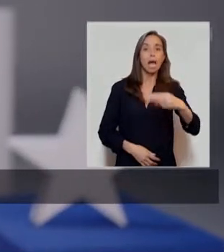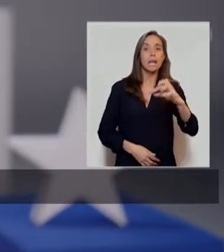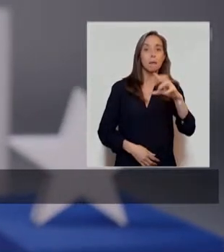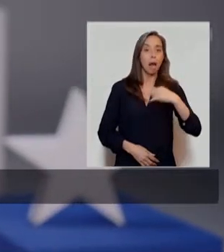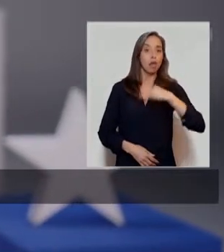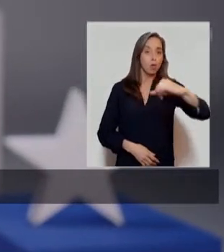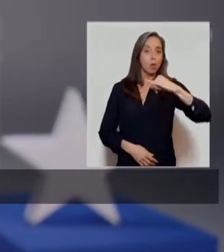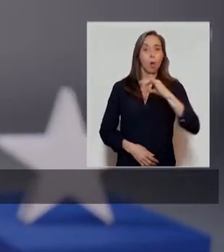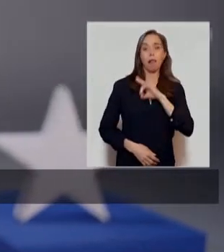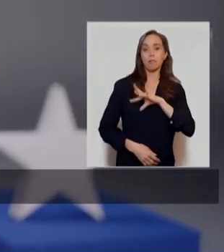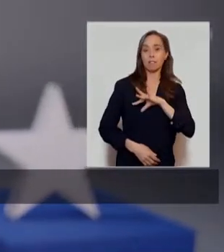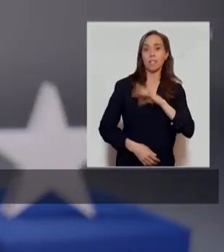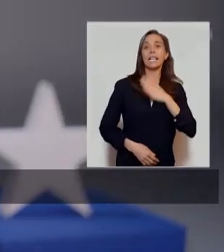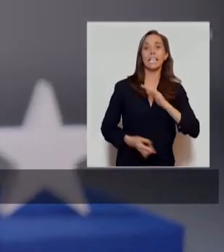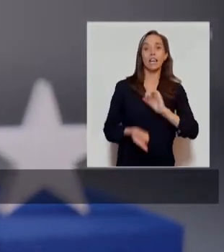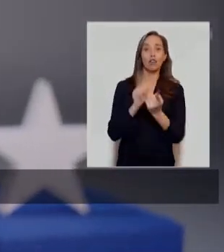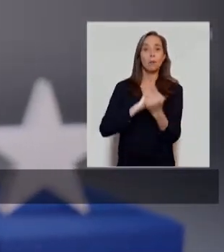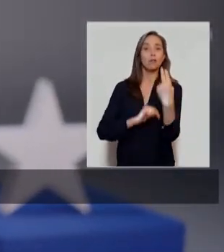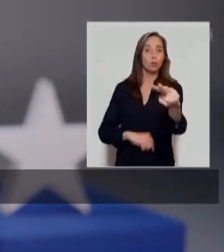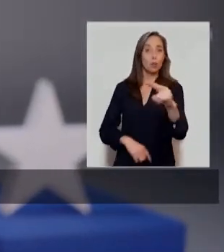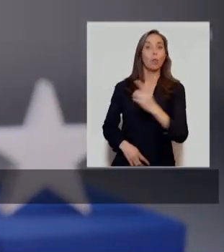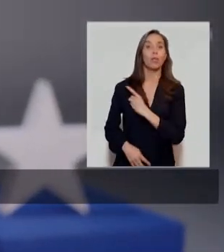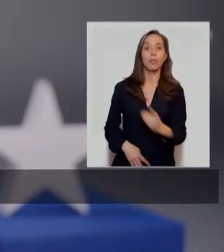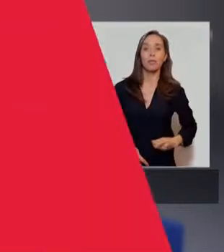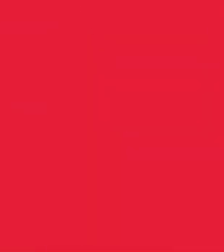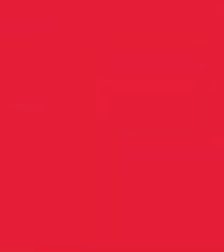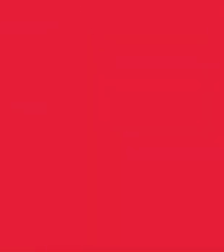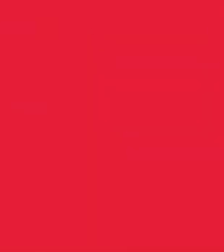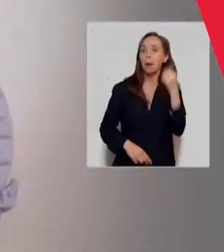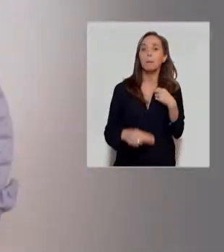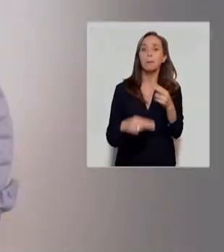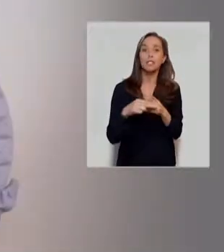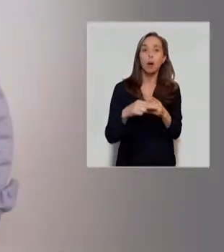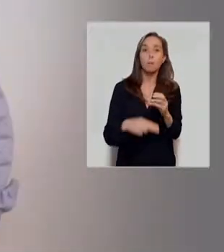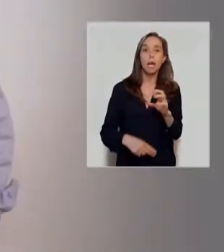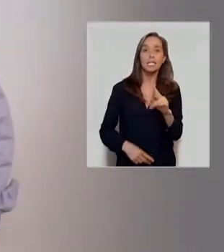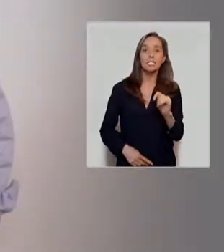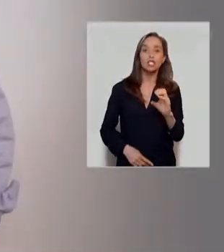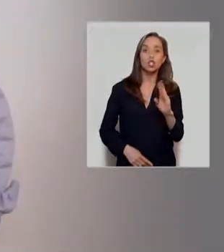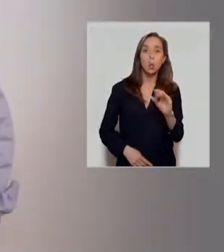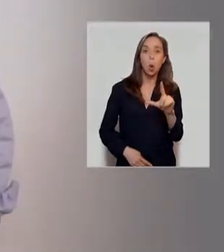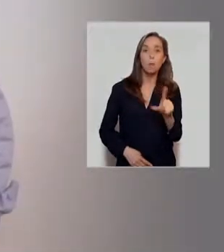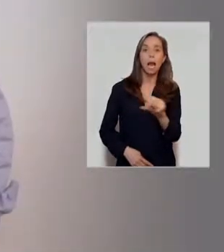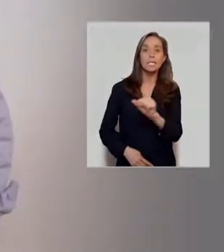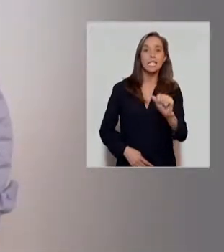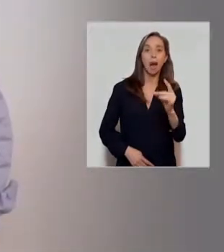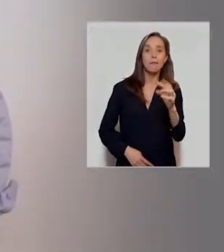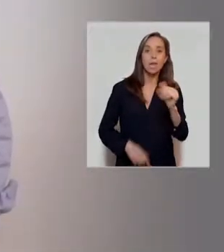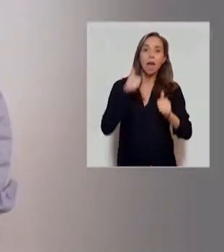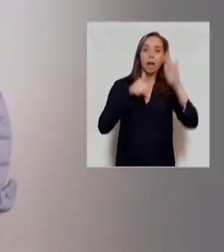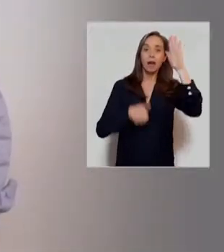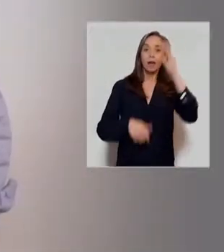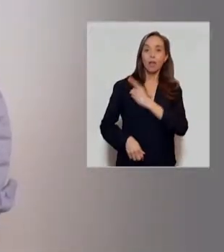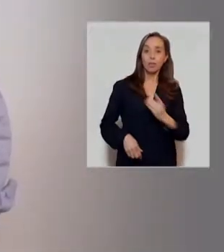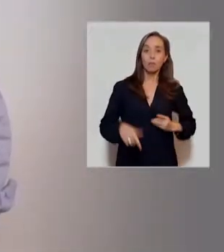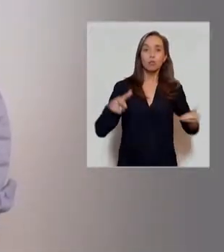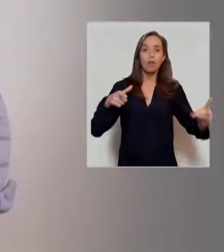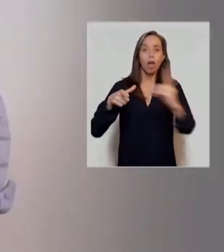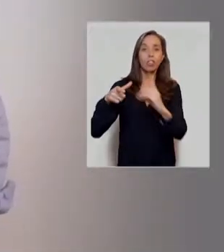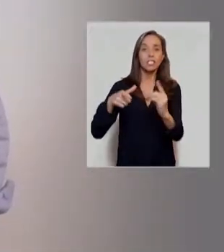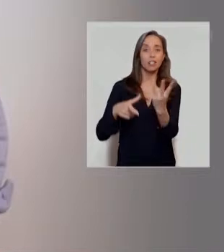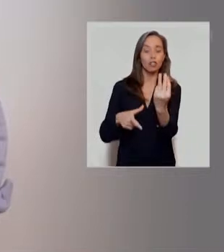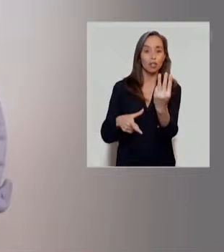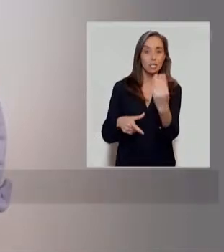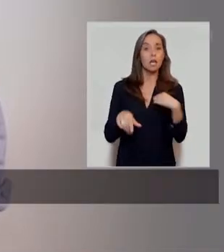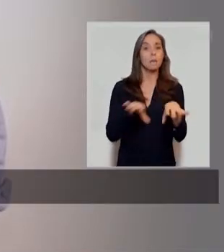susana y plan soy una chilena como tú y quiero ser tu diputada mi nombre es cristóbal saavedra candidato a diputado